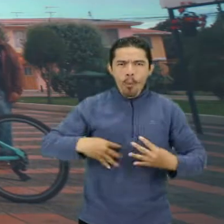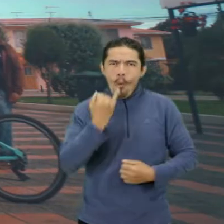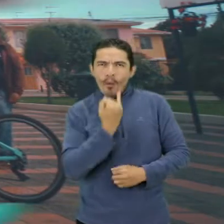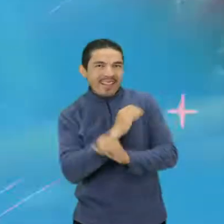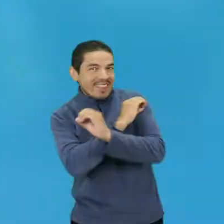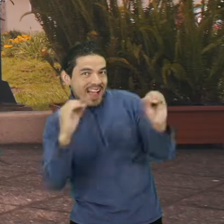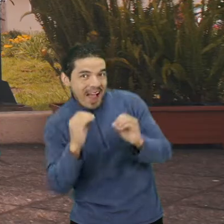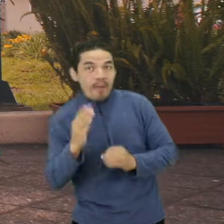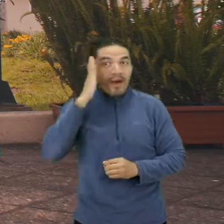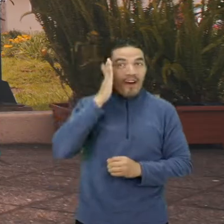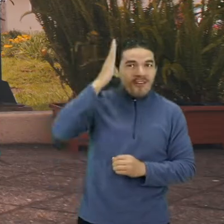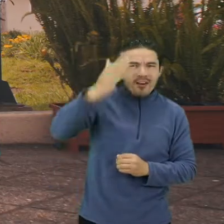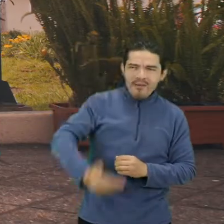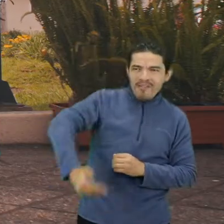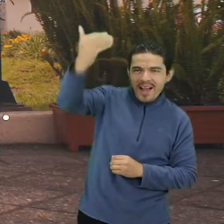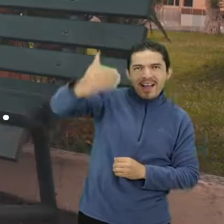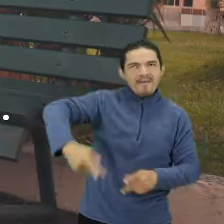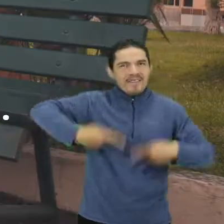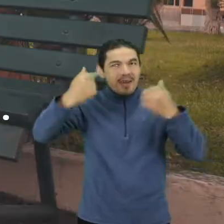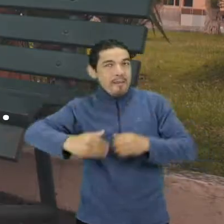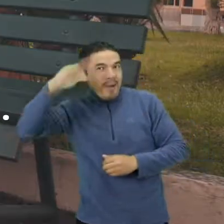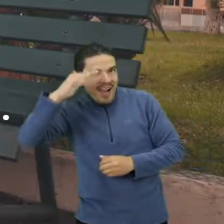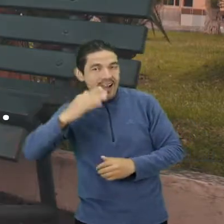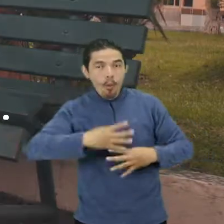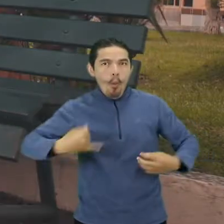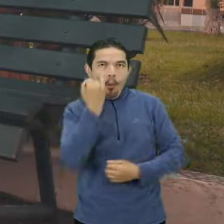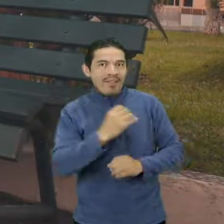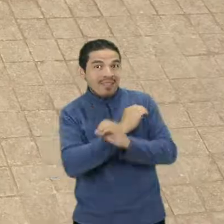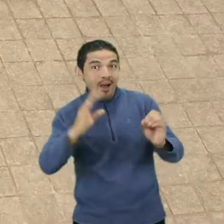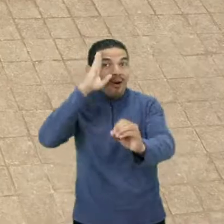desnutrición así antes más vidas sin desnutrición